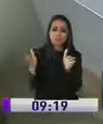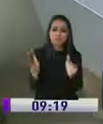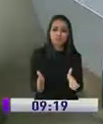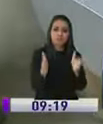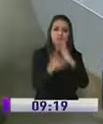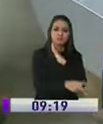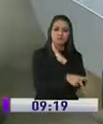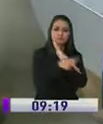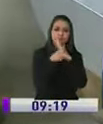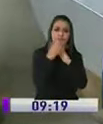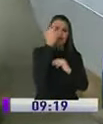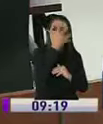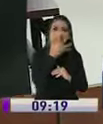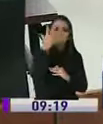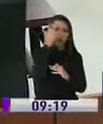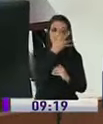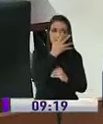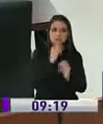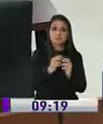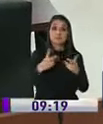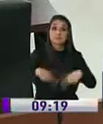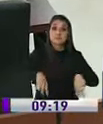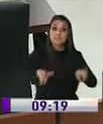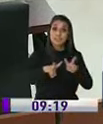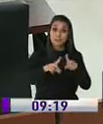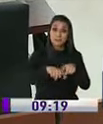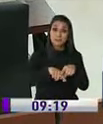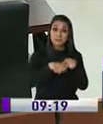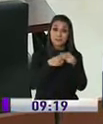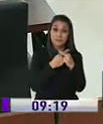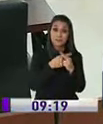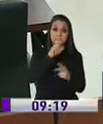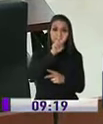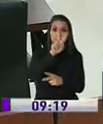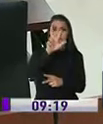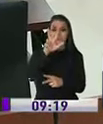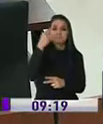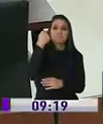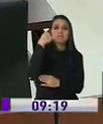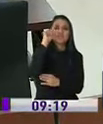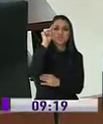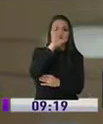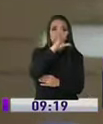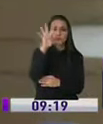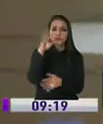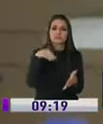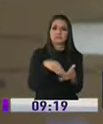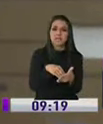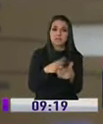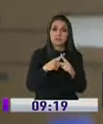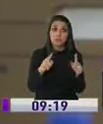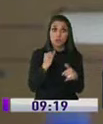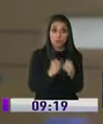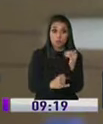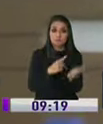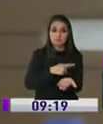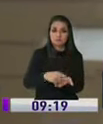en la refinería de Esmeraldas, cuyo valor referencial era de 23.400.000 y finalmente fue